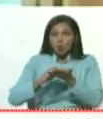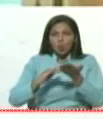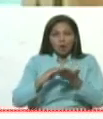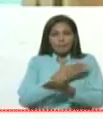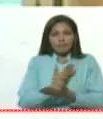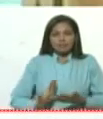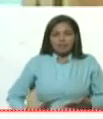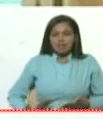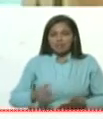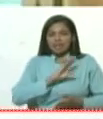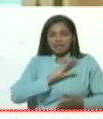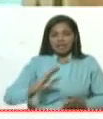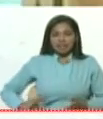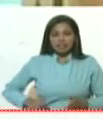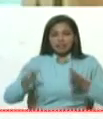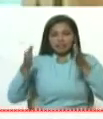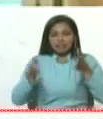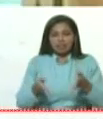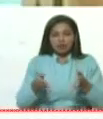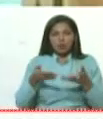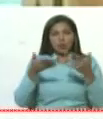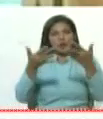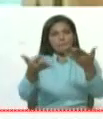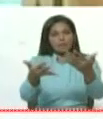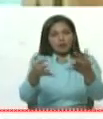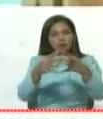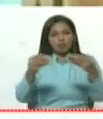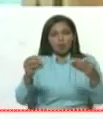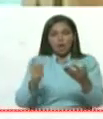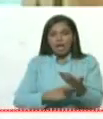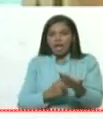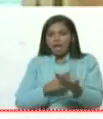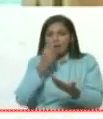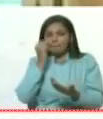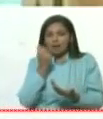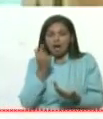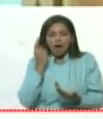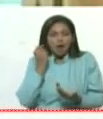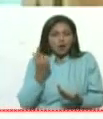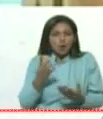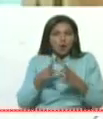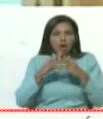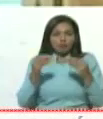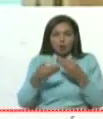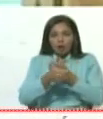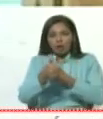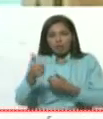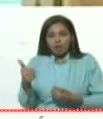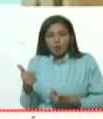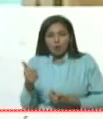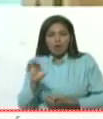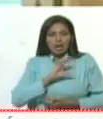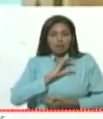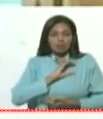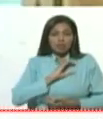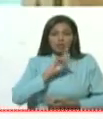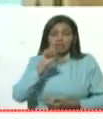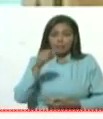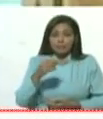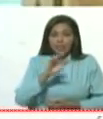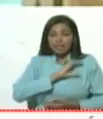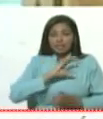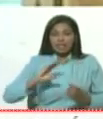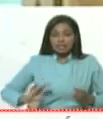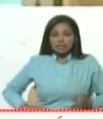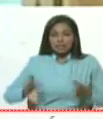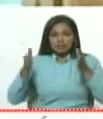presidente cristiano, les tiendo mis manos a mis hermanos y mis hermanas católicas y cristianas,